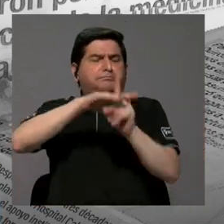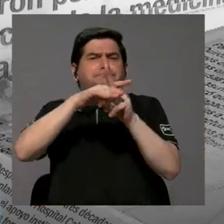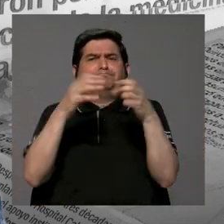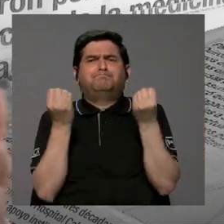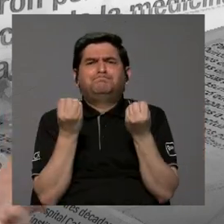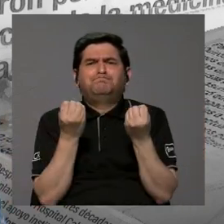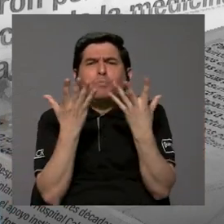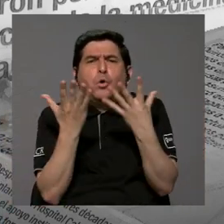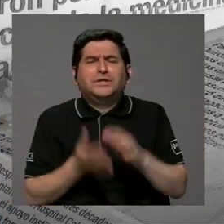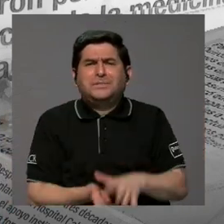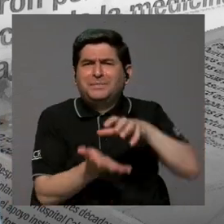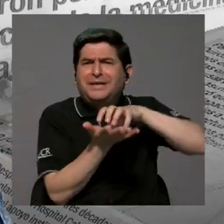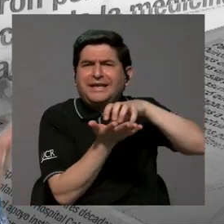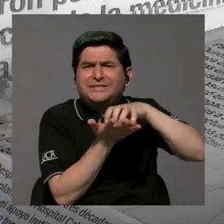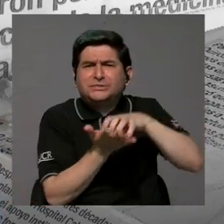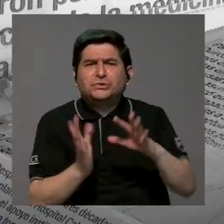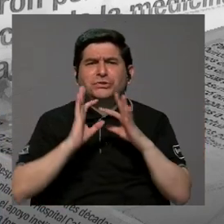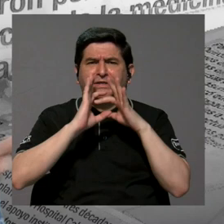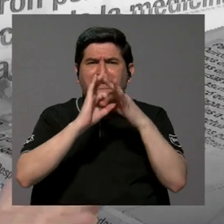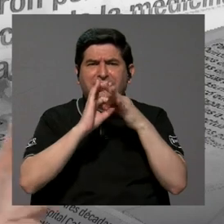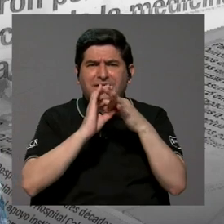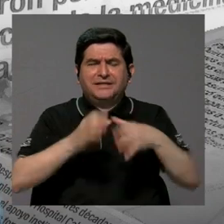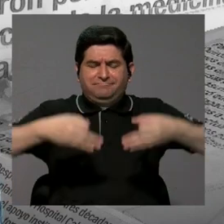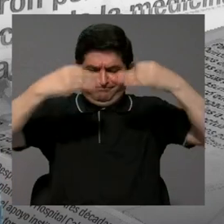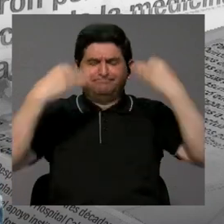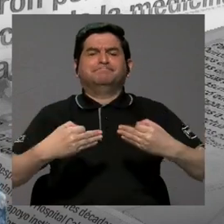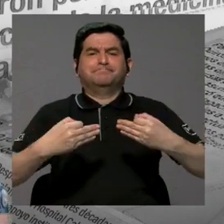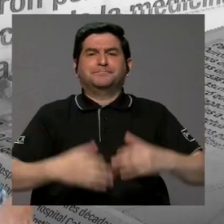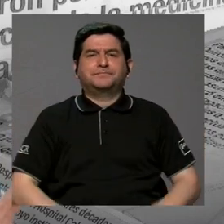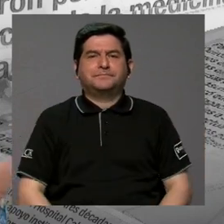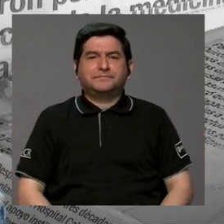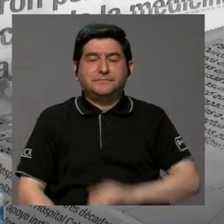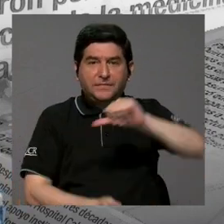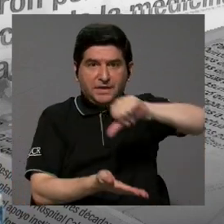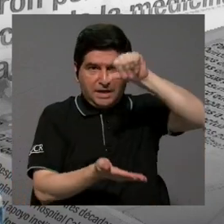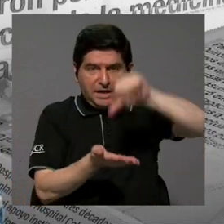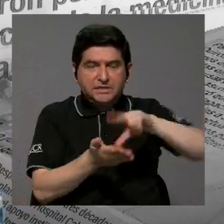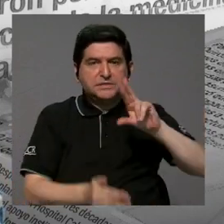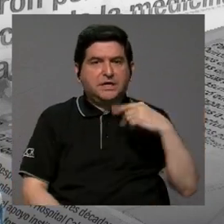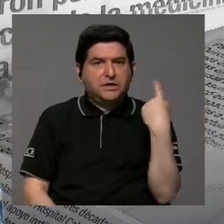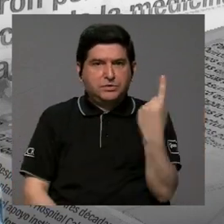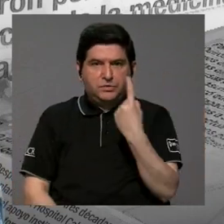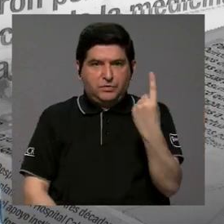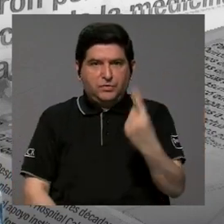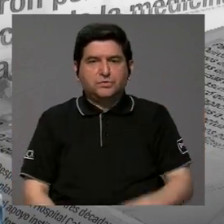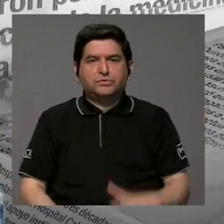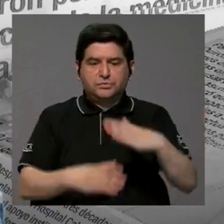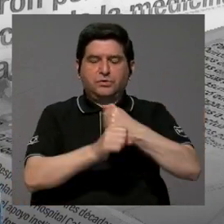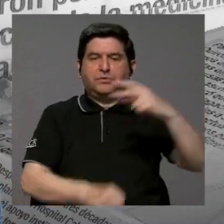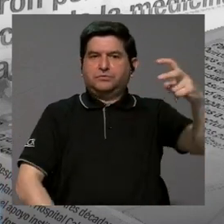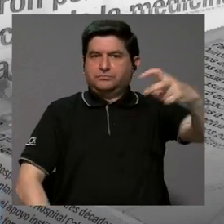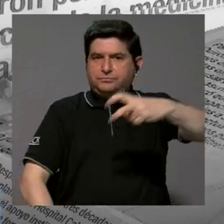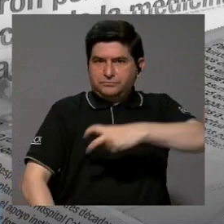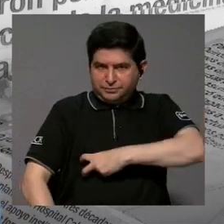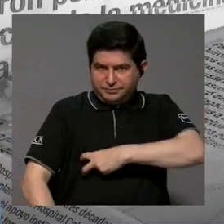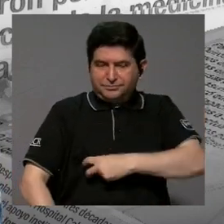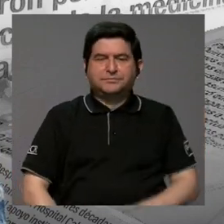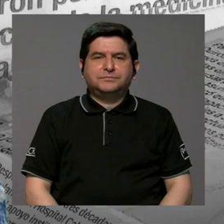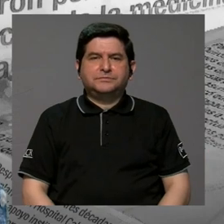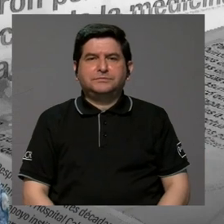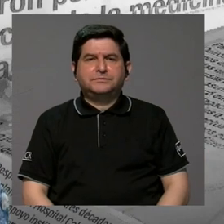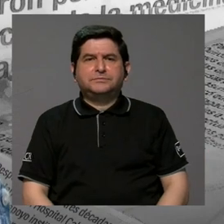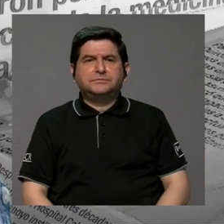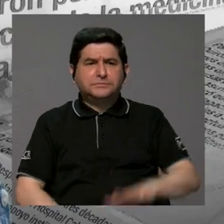surgido muchas dudas alrededor de esta medida. El centro no solo realiza trasplantes de